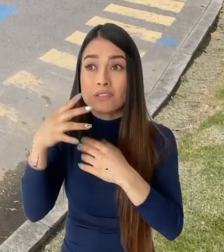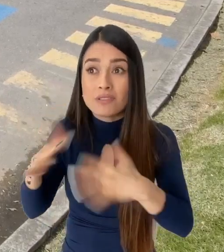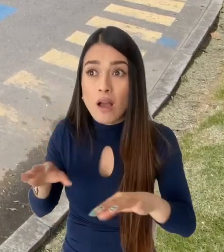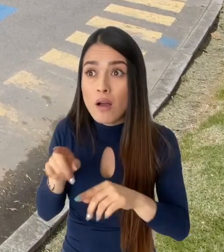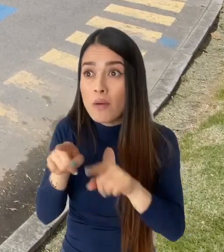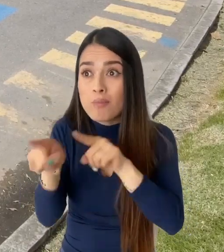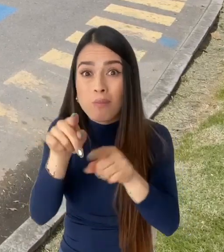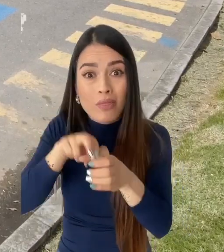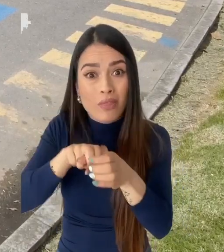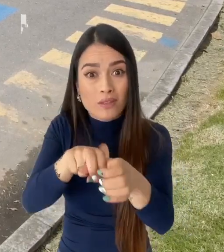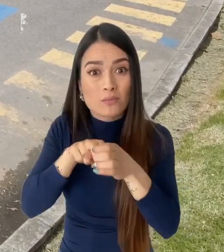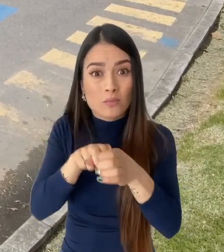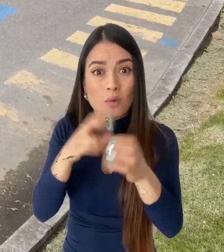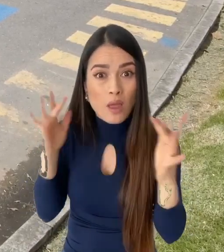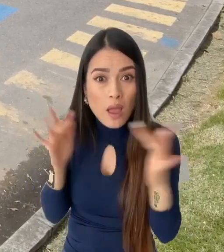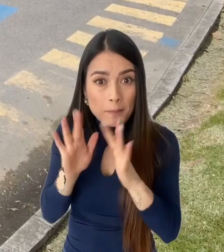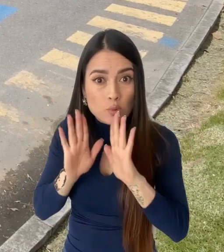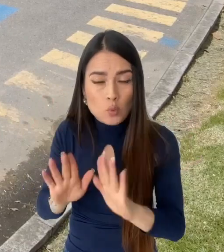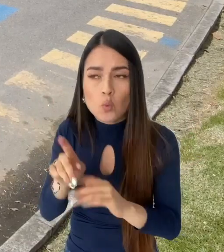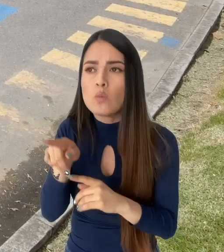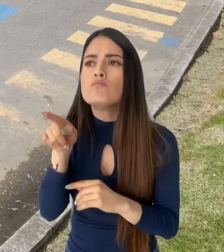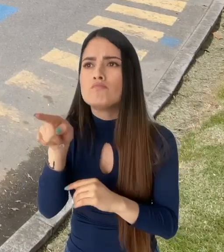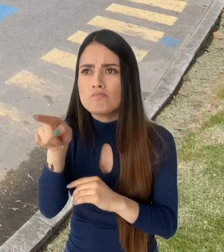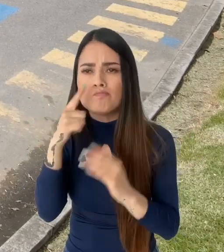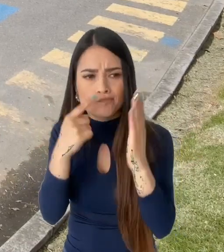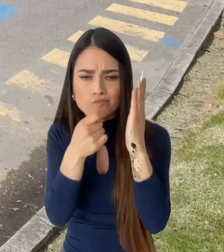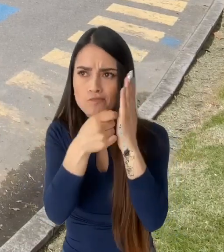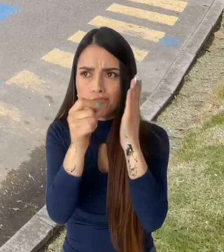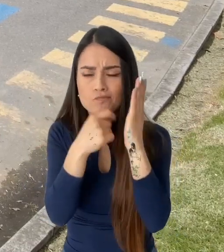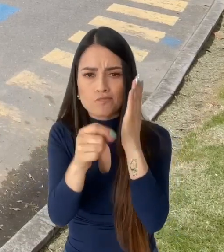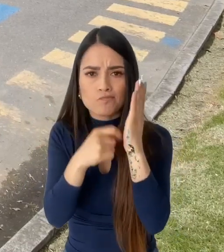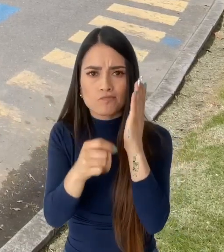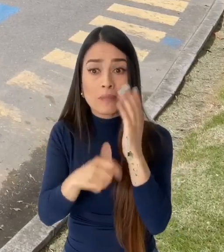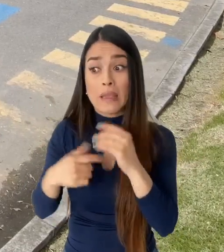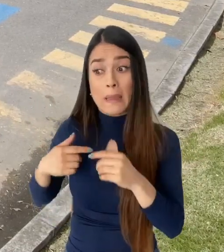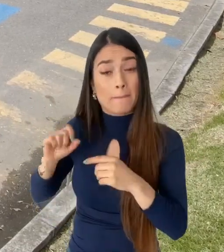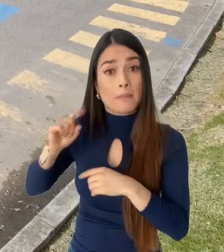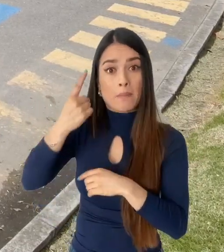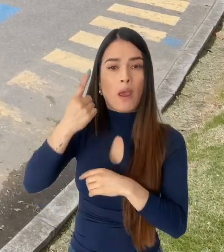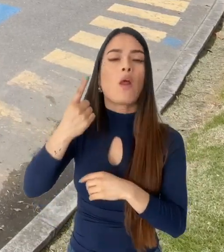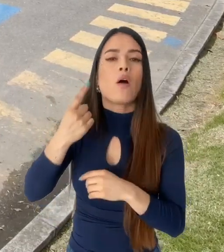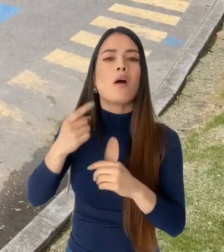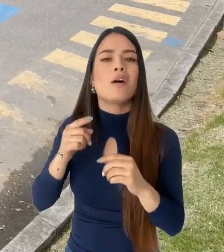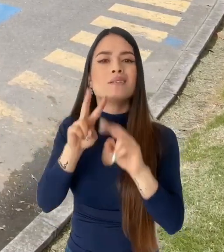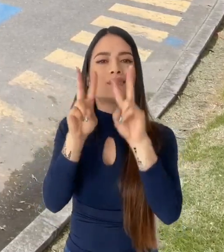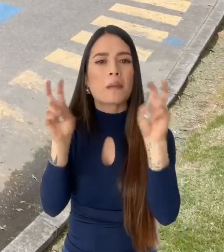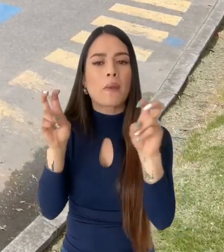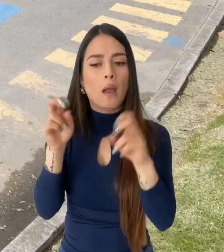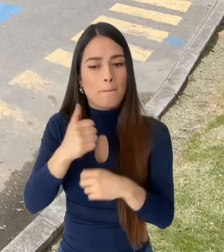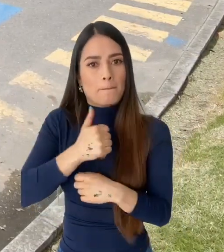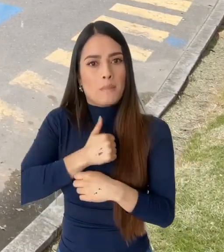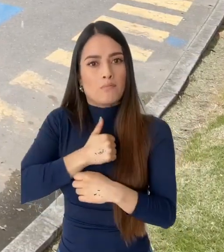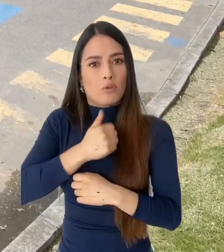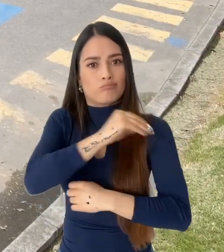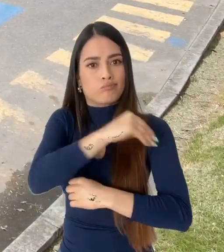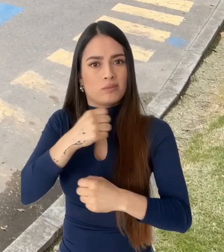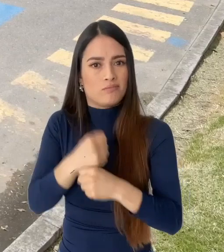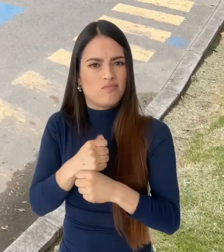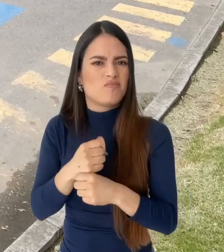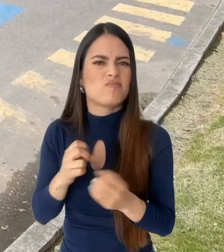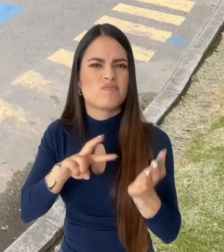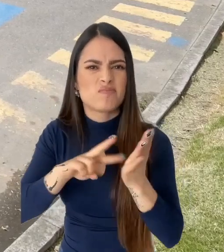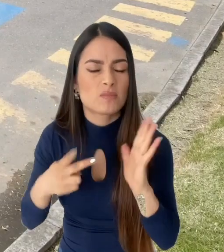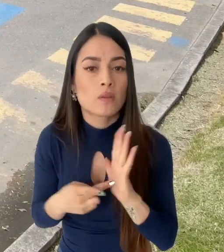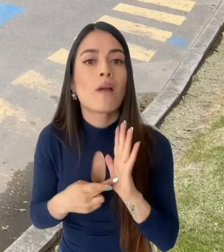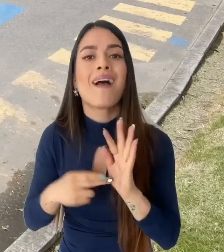se están calificando temas infraestructuras públicas de transporte dinero ejercicio se estableció